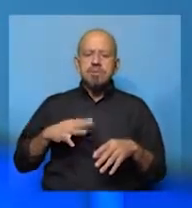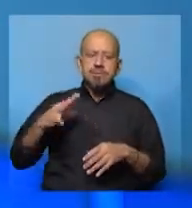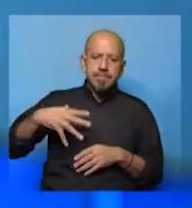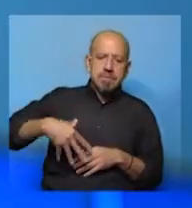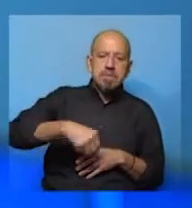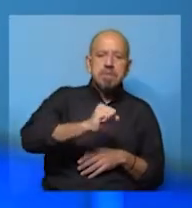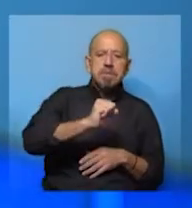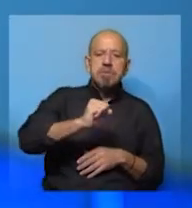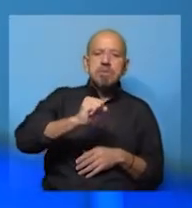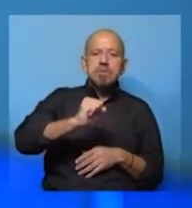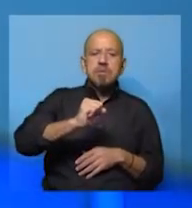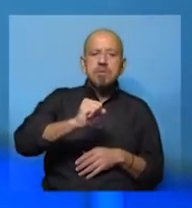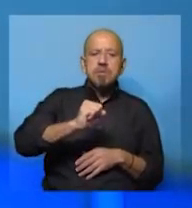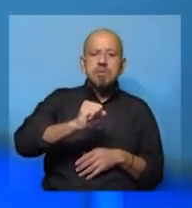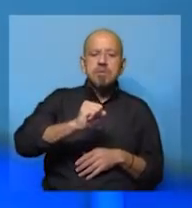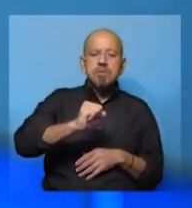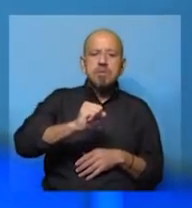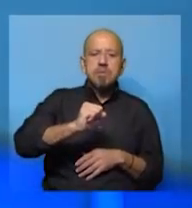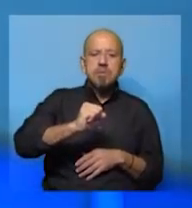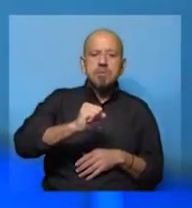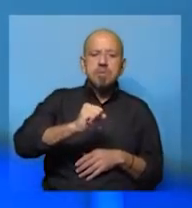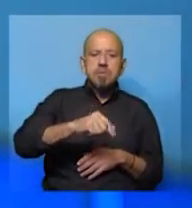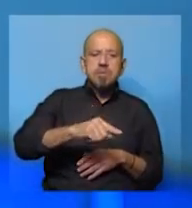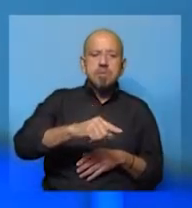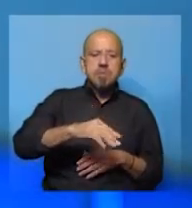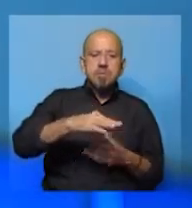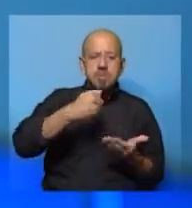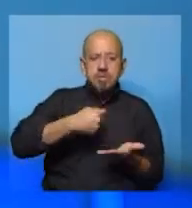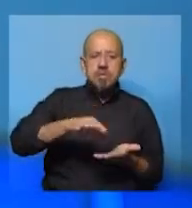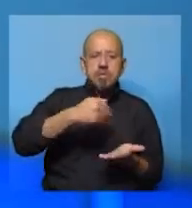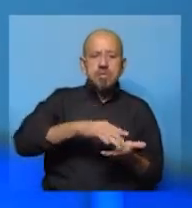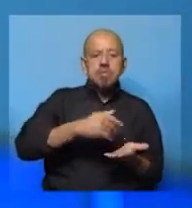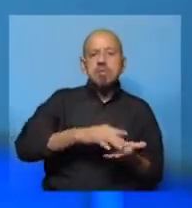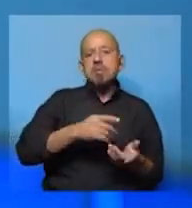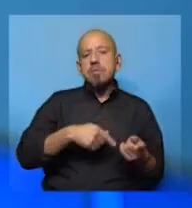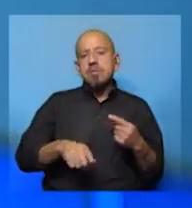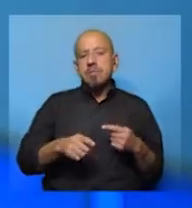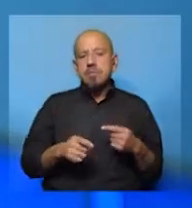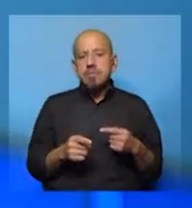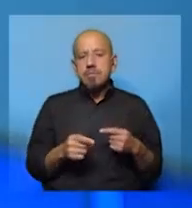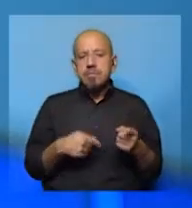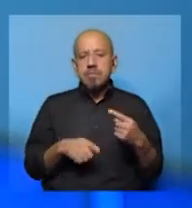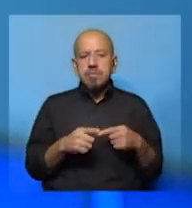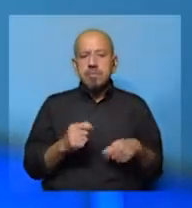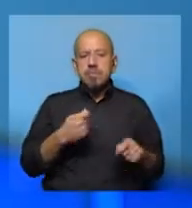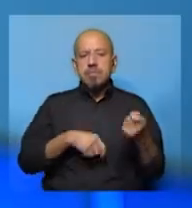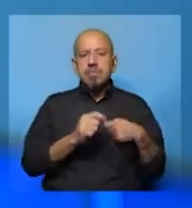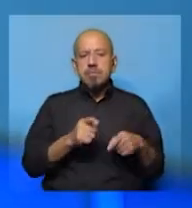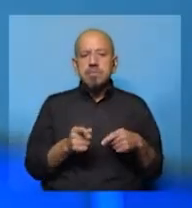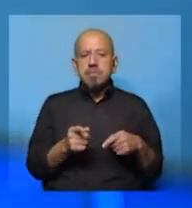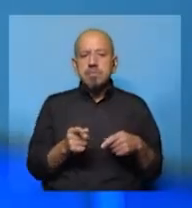basura y iba haciendo digamos el descarte antes de llegar a a la venta de lo que de ahí